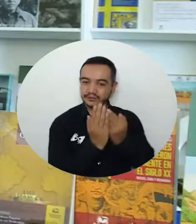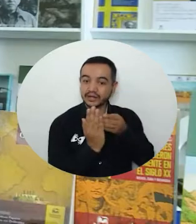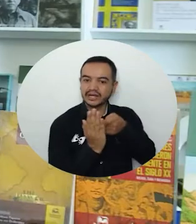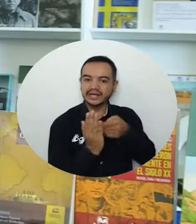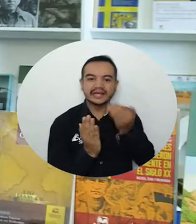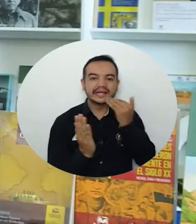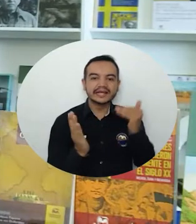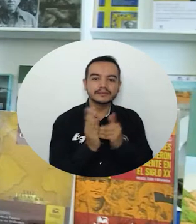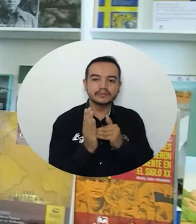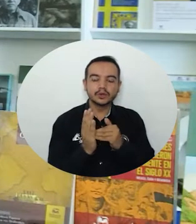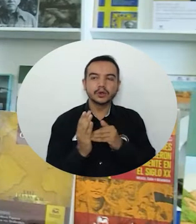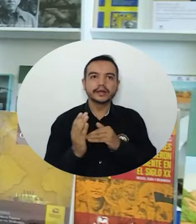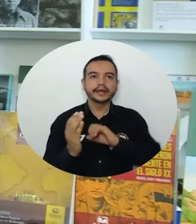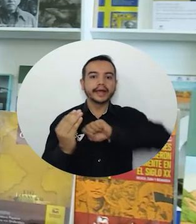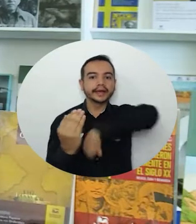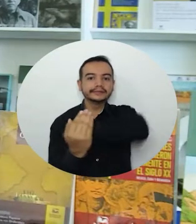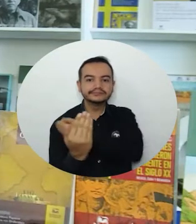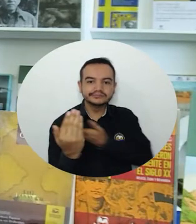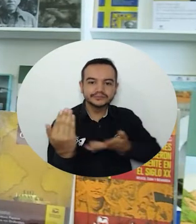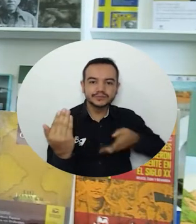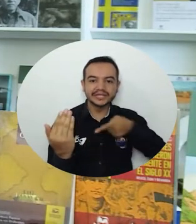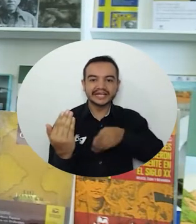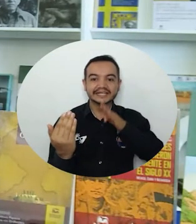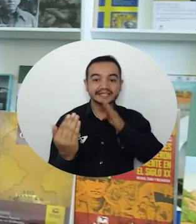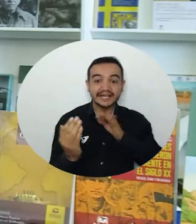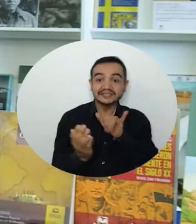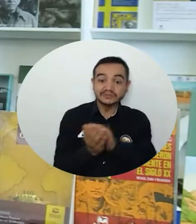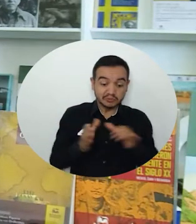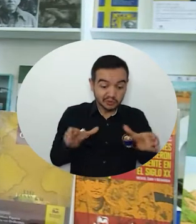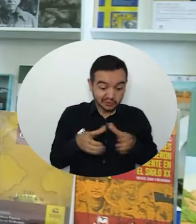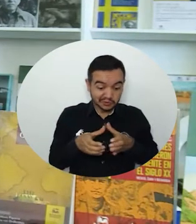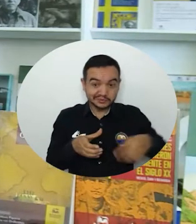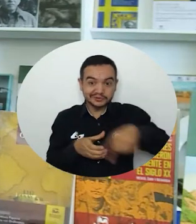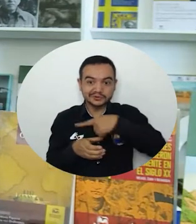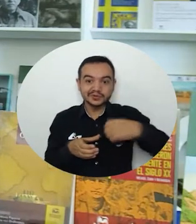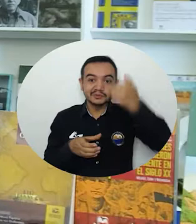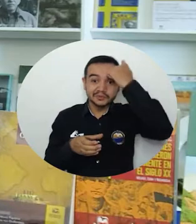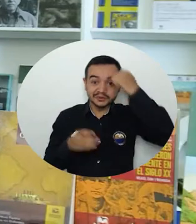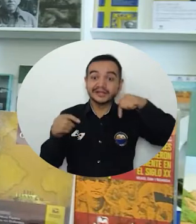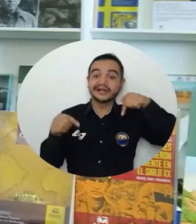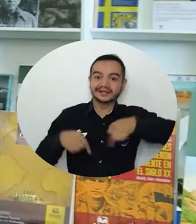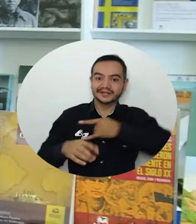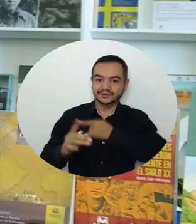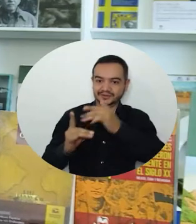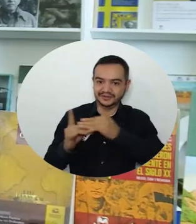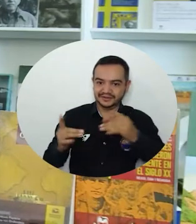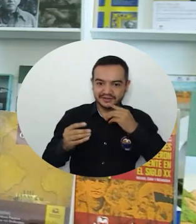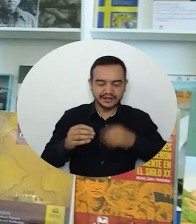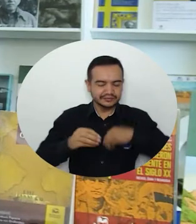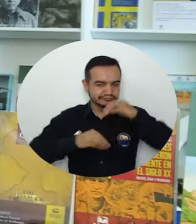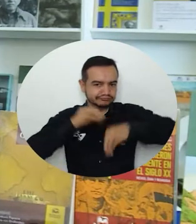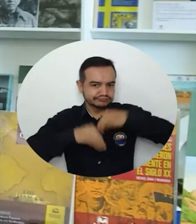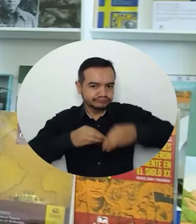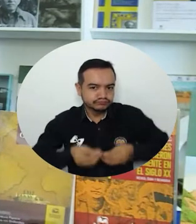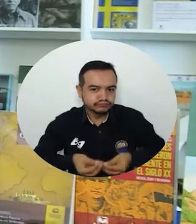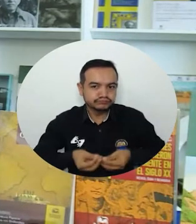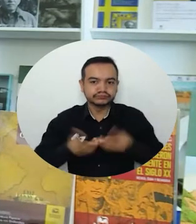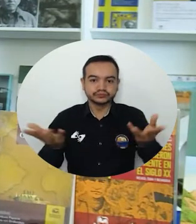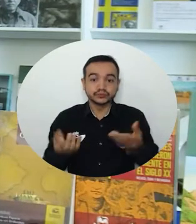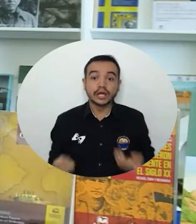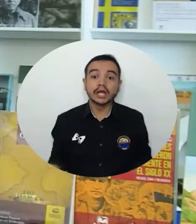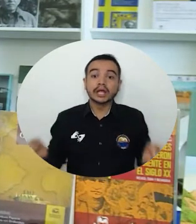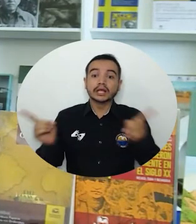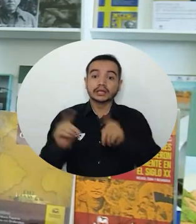Literatura como poesía, que también es generada por los propios docentes de la universidad, y tenemos libros